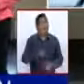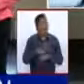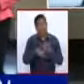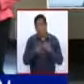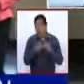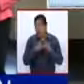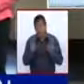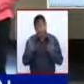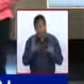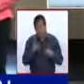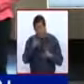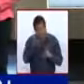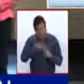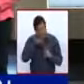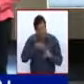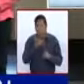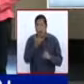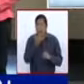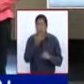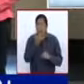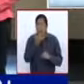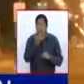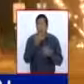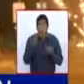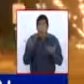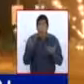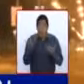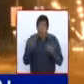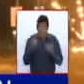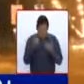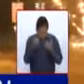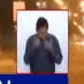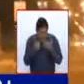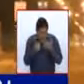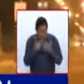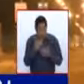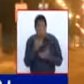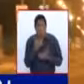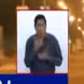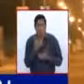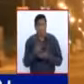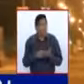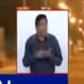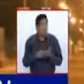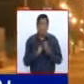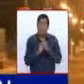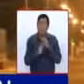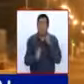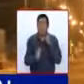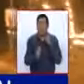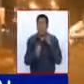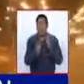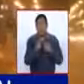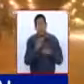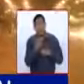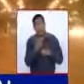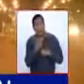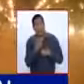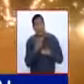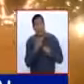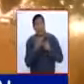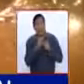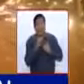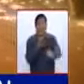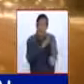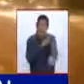Totalmente diferente el panorama, tú lo describes de esa manera, y escribiendo a detalle, esta es una terminal que llama la atención de a